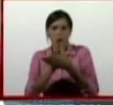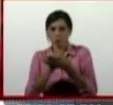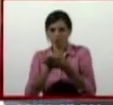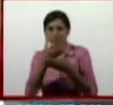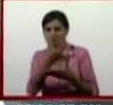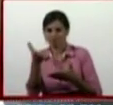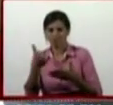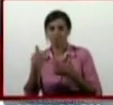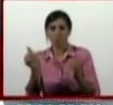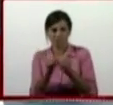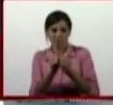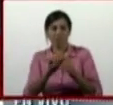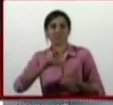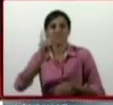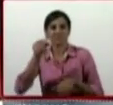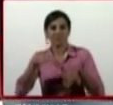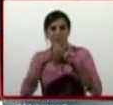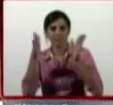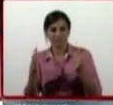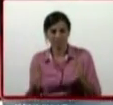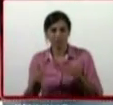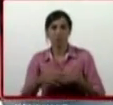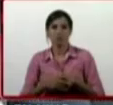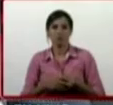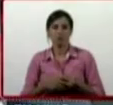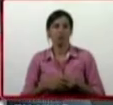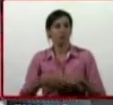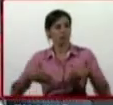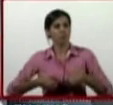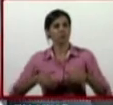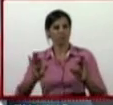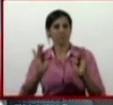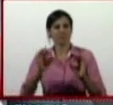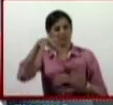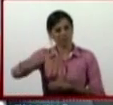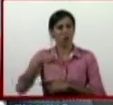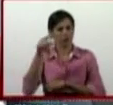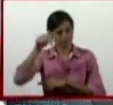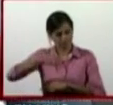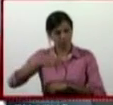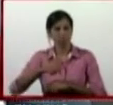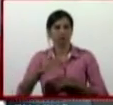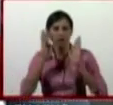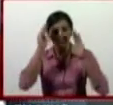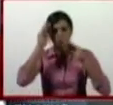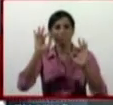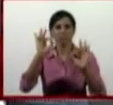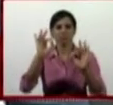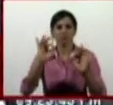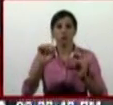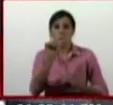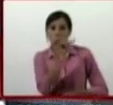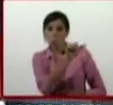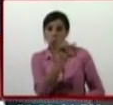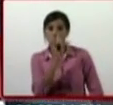ministros, viceministros, vamos a hacer un esfuerzo especial en el Estado Lara, camarada. Todos estos días, vamos a estar una semana